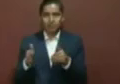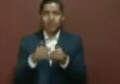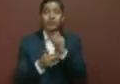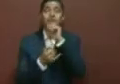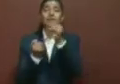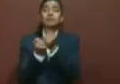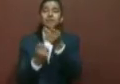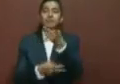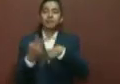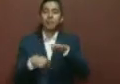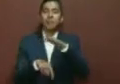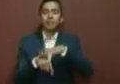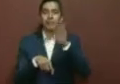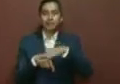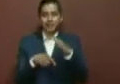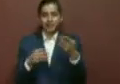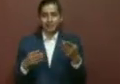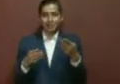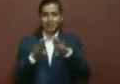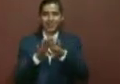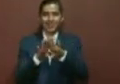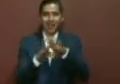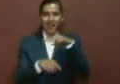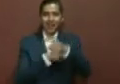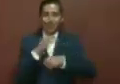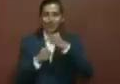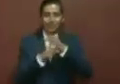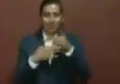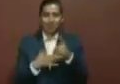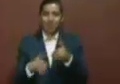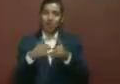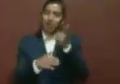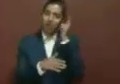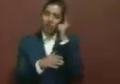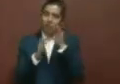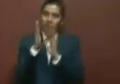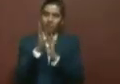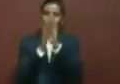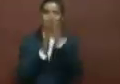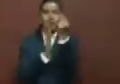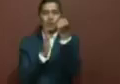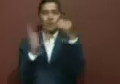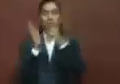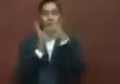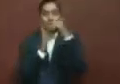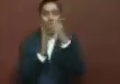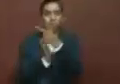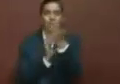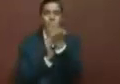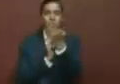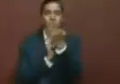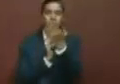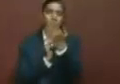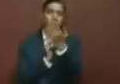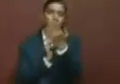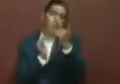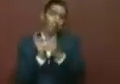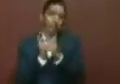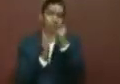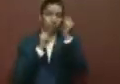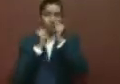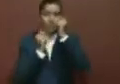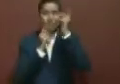viene a cerrar el año, esperemos con mucho éxito, y superar los 9,250,000